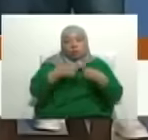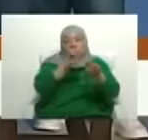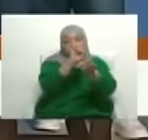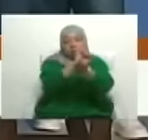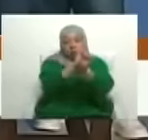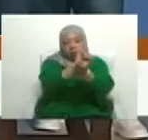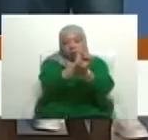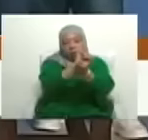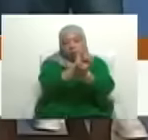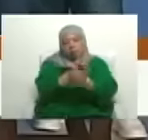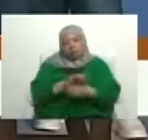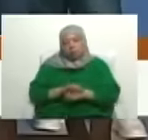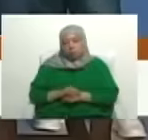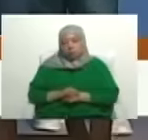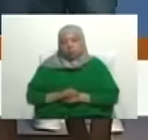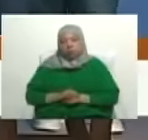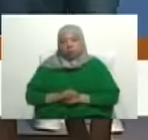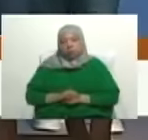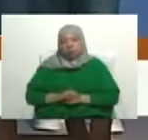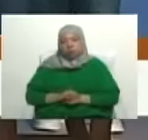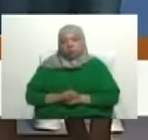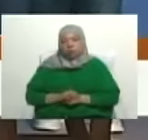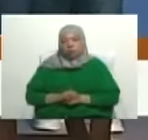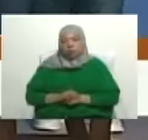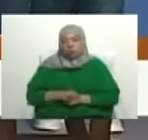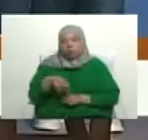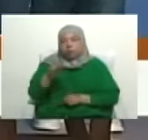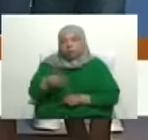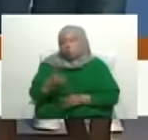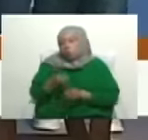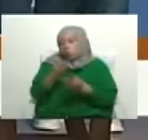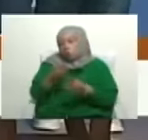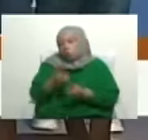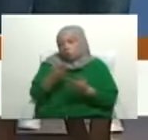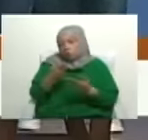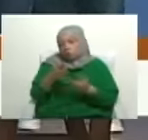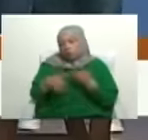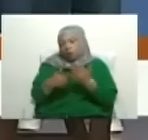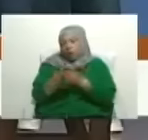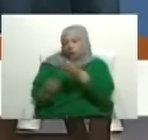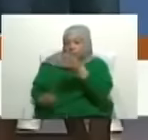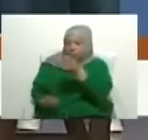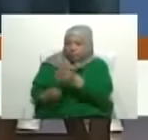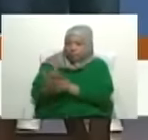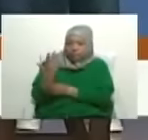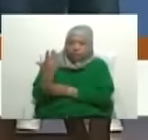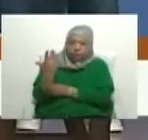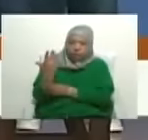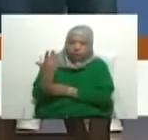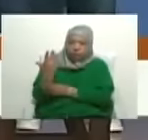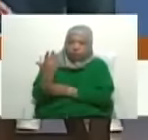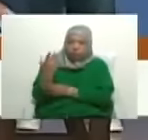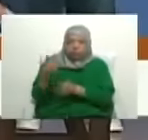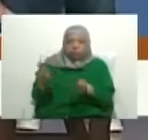Imagínense que aquí tenemos las confesiones. Desde mayo. Y siempre en